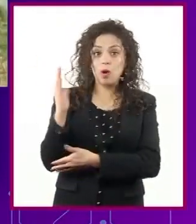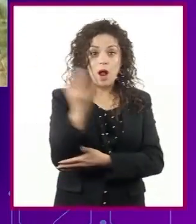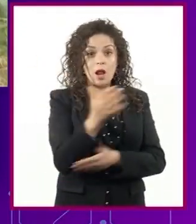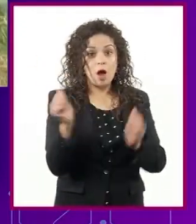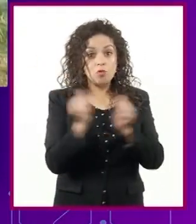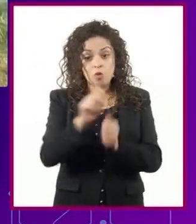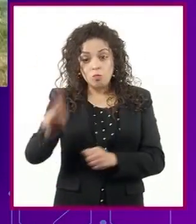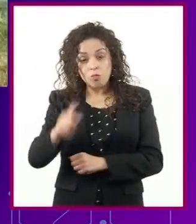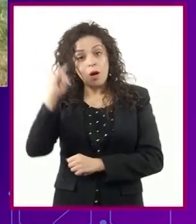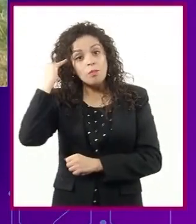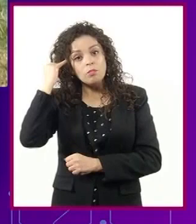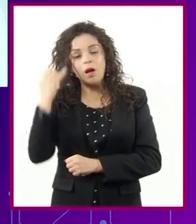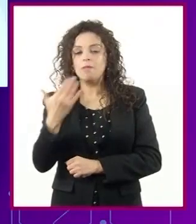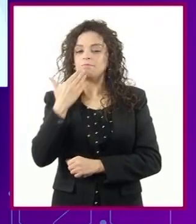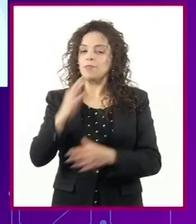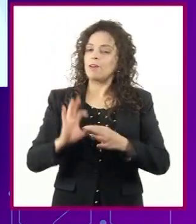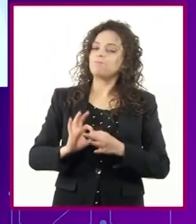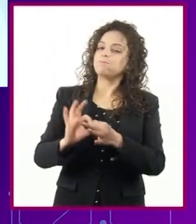estrecha.